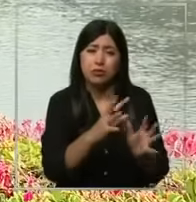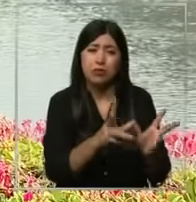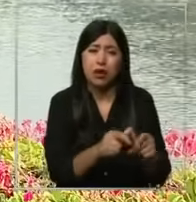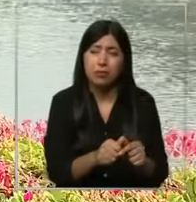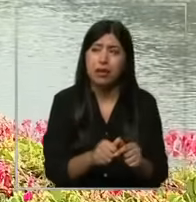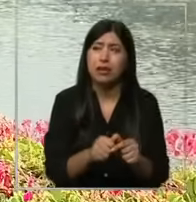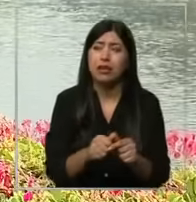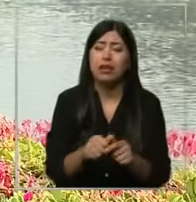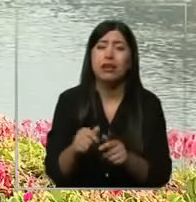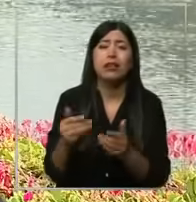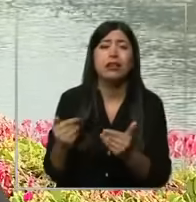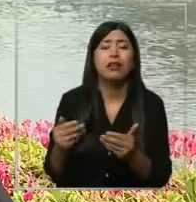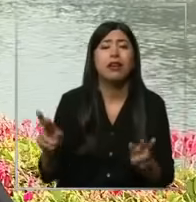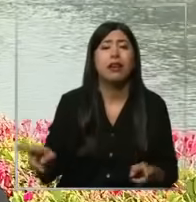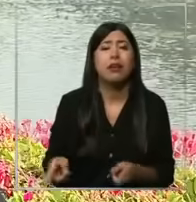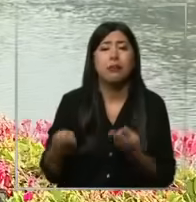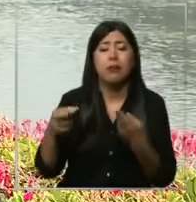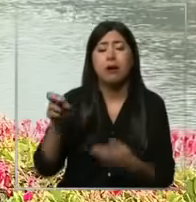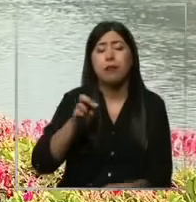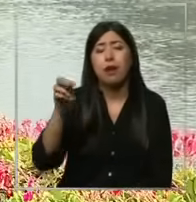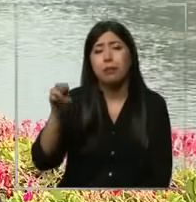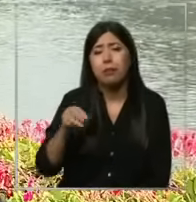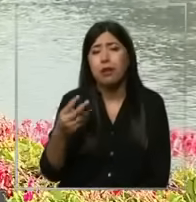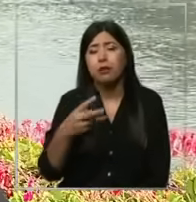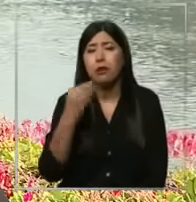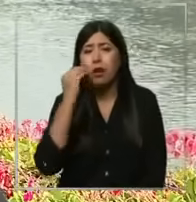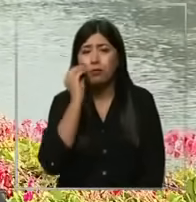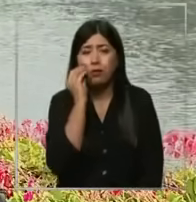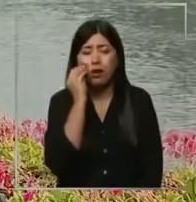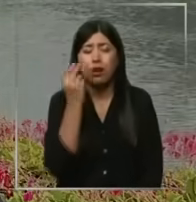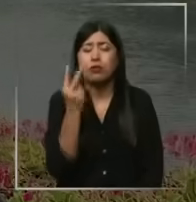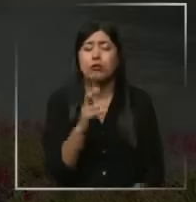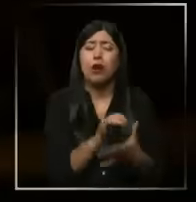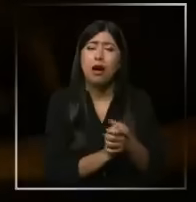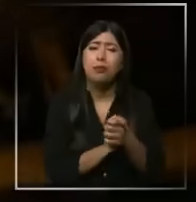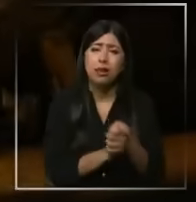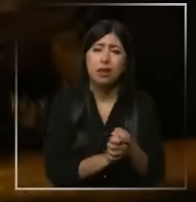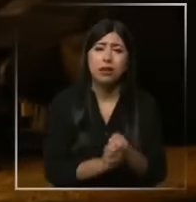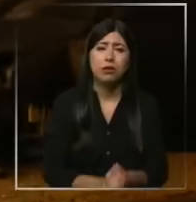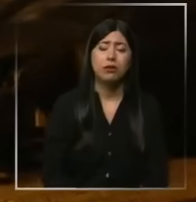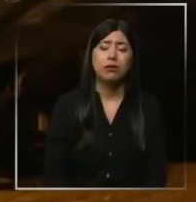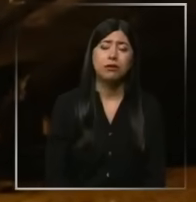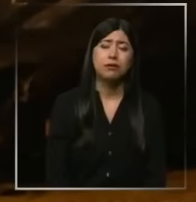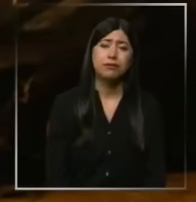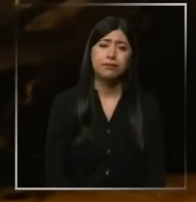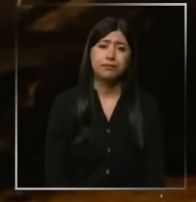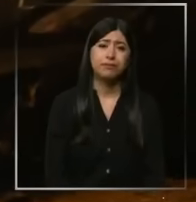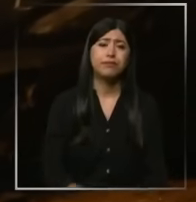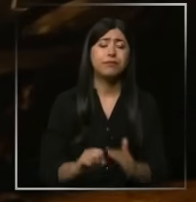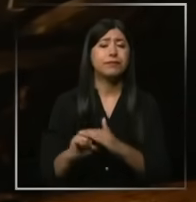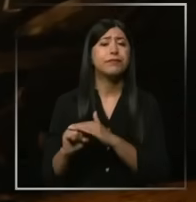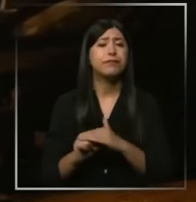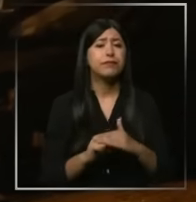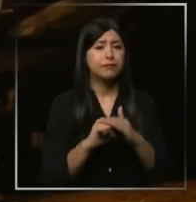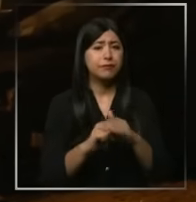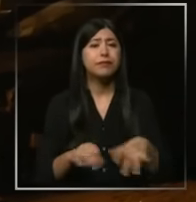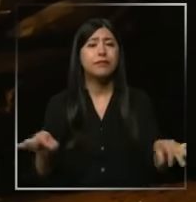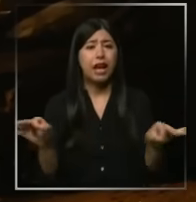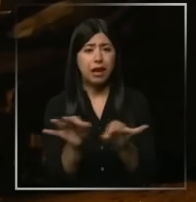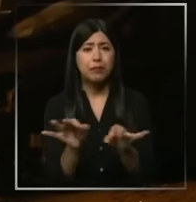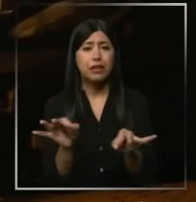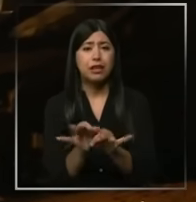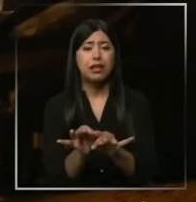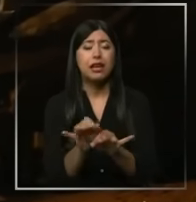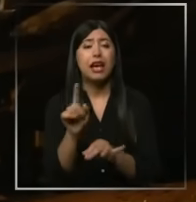necesitan recuperar a su padre, su madre, su abuelo, su amigo. Las autoridades explican que son